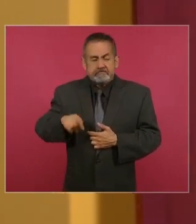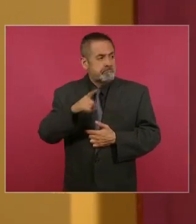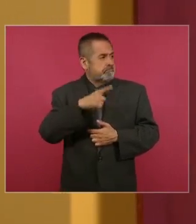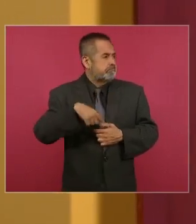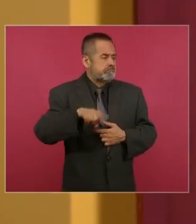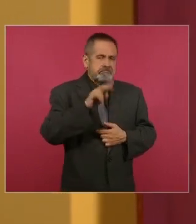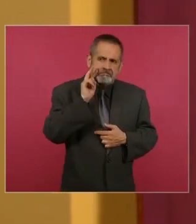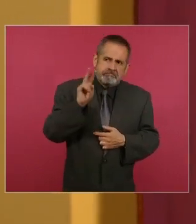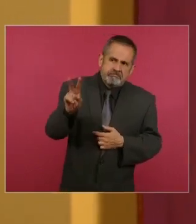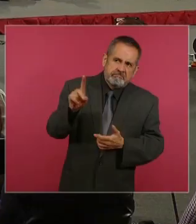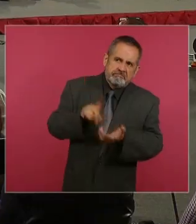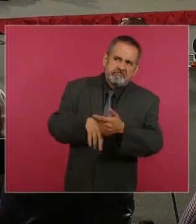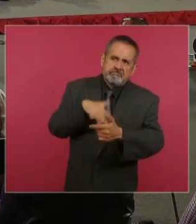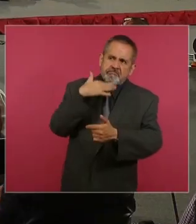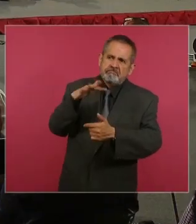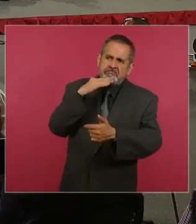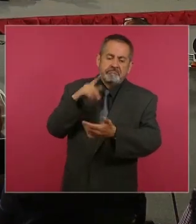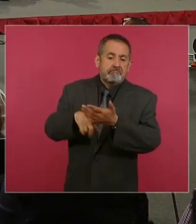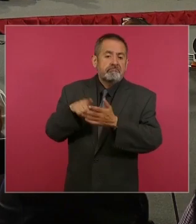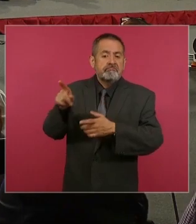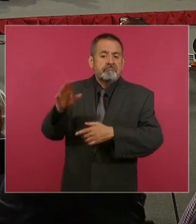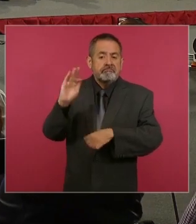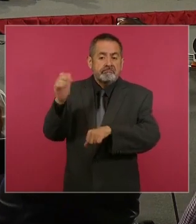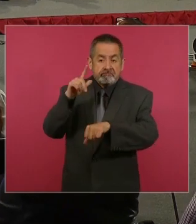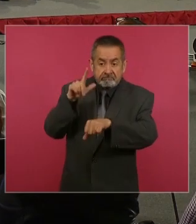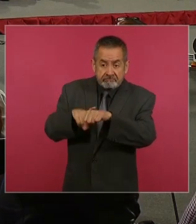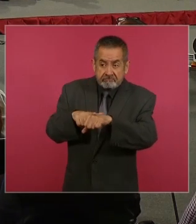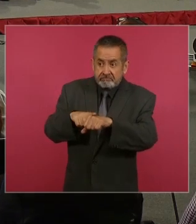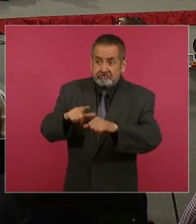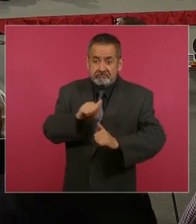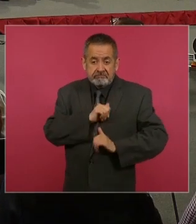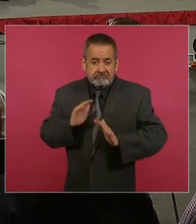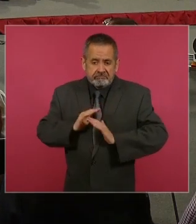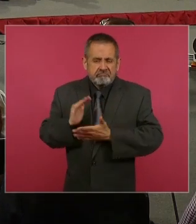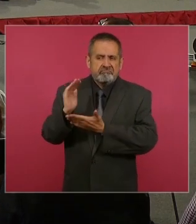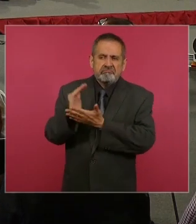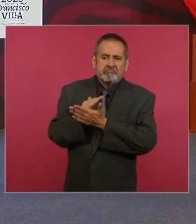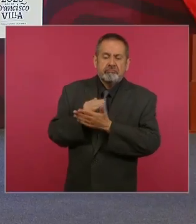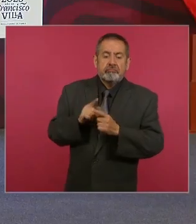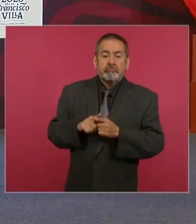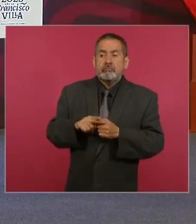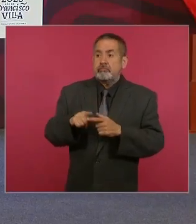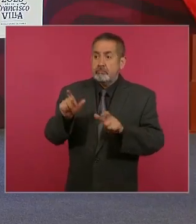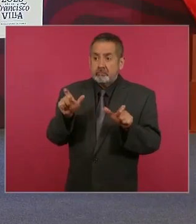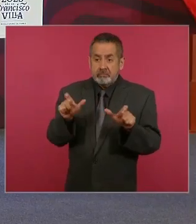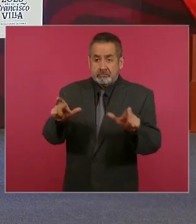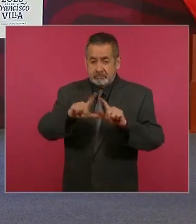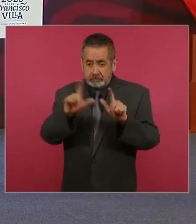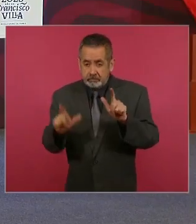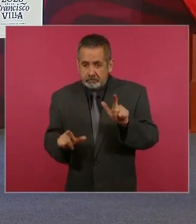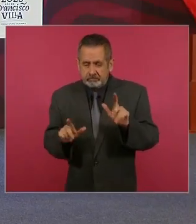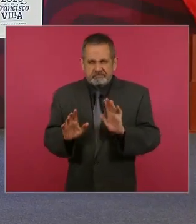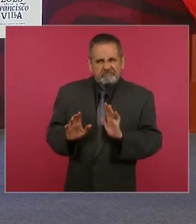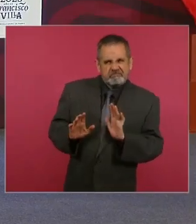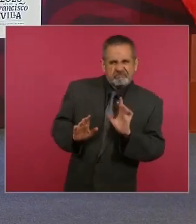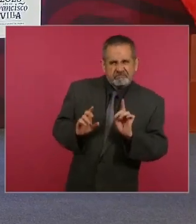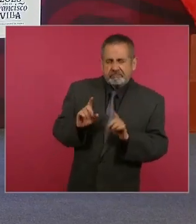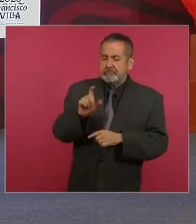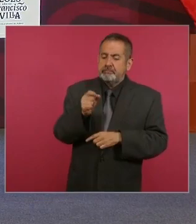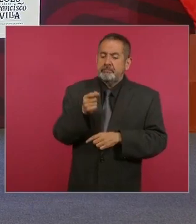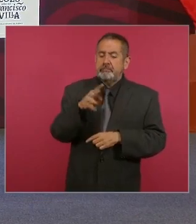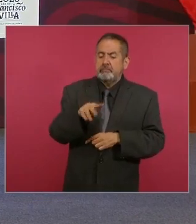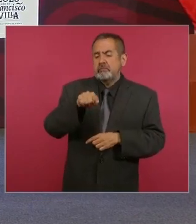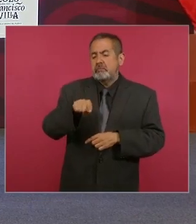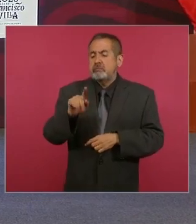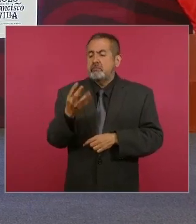percepción de corrupción de las fuerzas federales es baja. En el caso de la Guardia Nacional, 29.9%. Menos de una